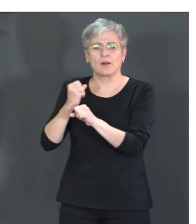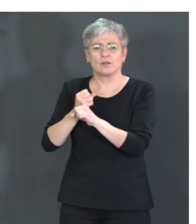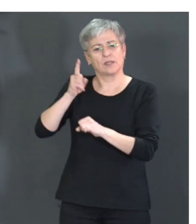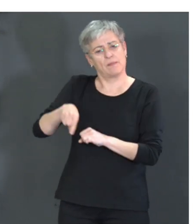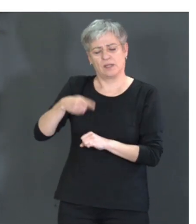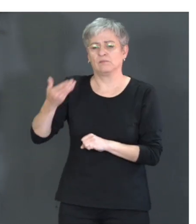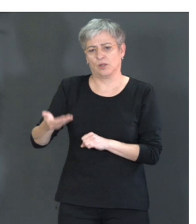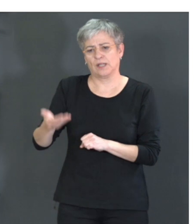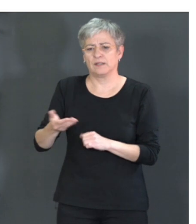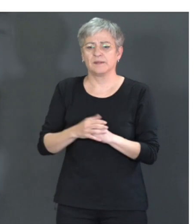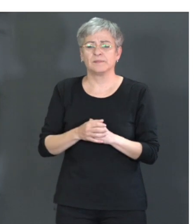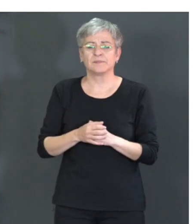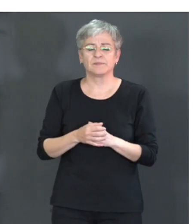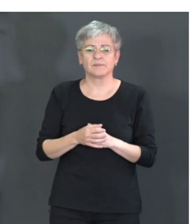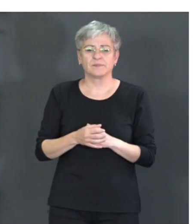para nosotros.